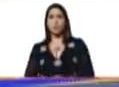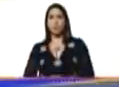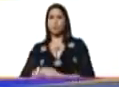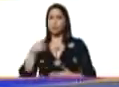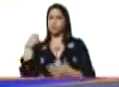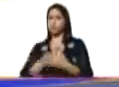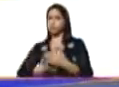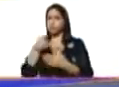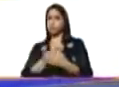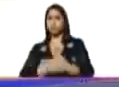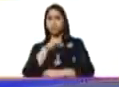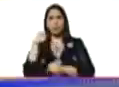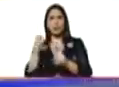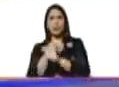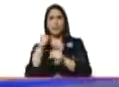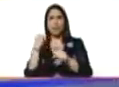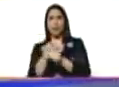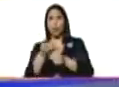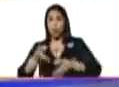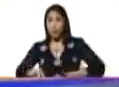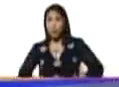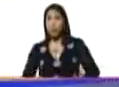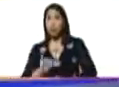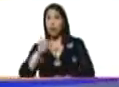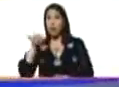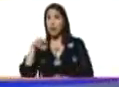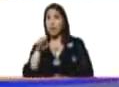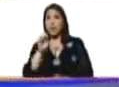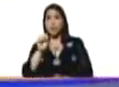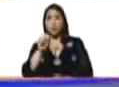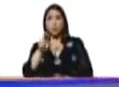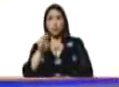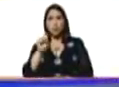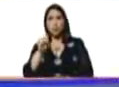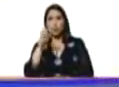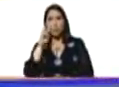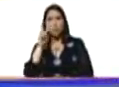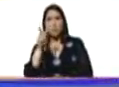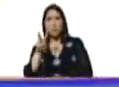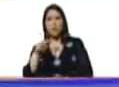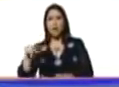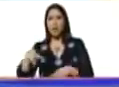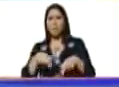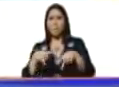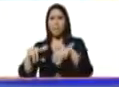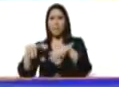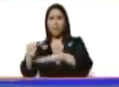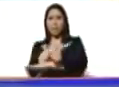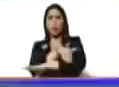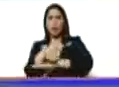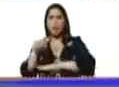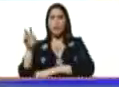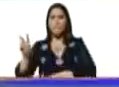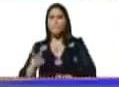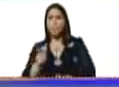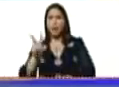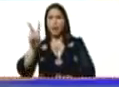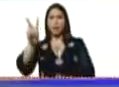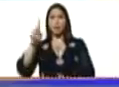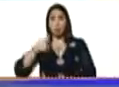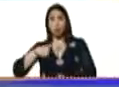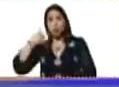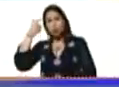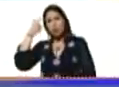luchador, trabajador. El viejo Jesús Faría, uno lo veía caminando por las calles del Valle. Y uno sabía, en aquella época de la